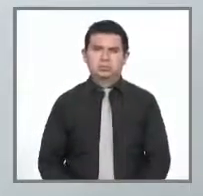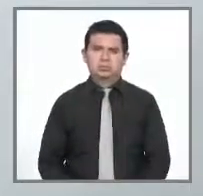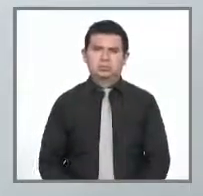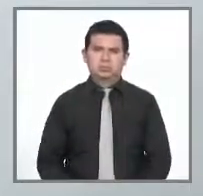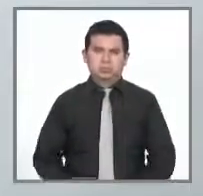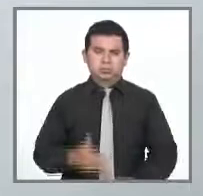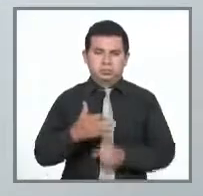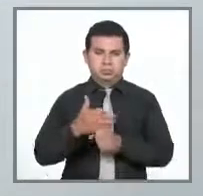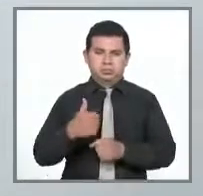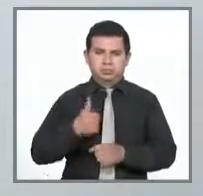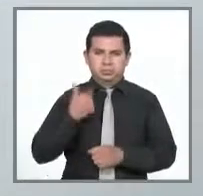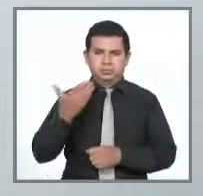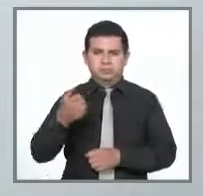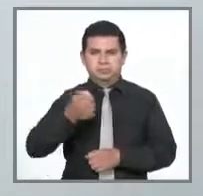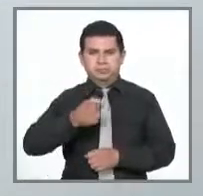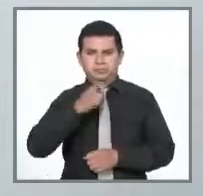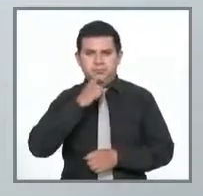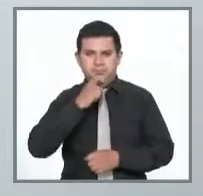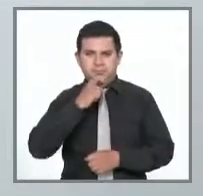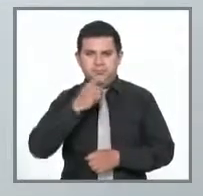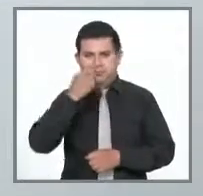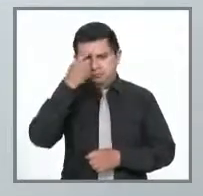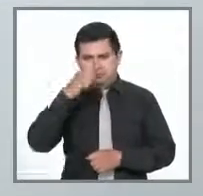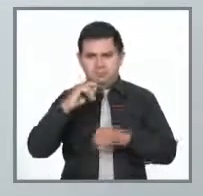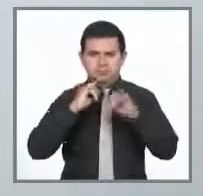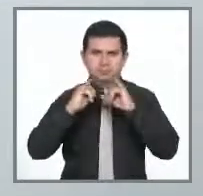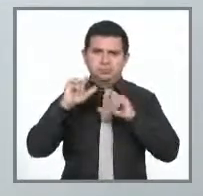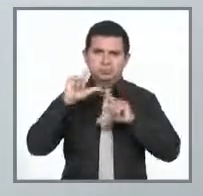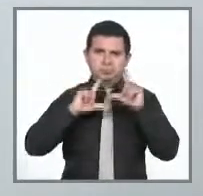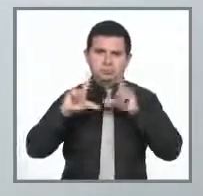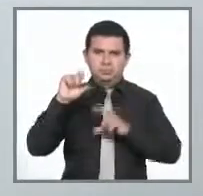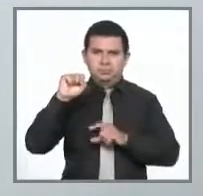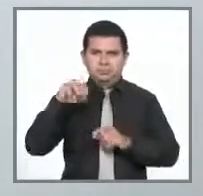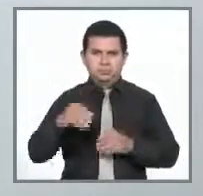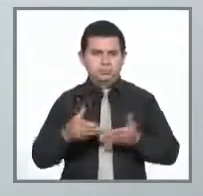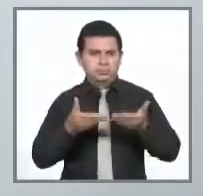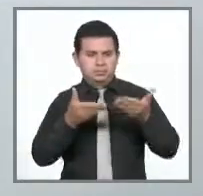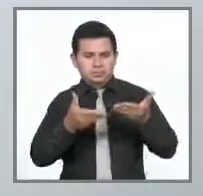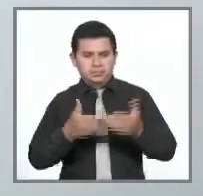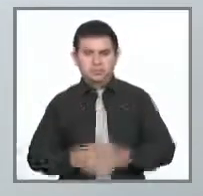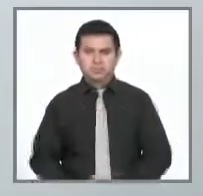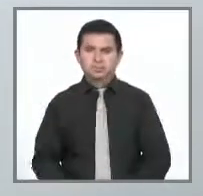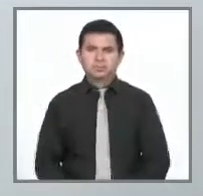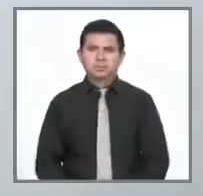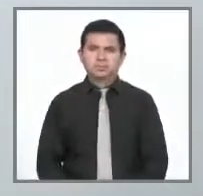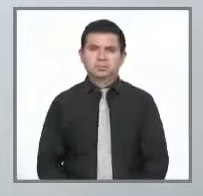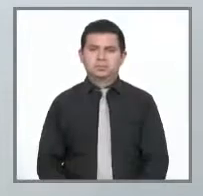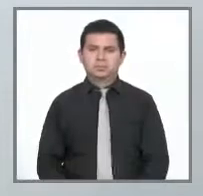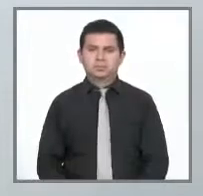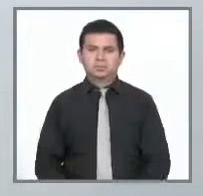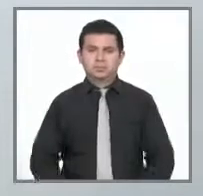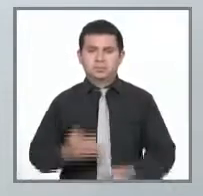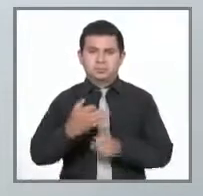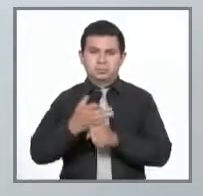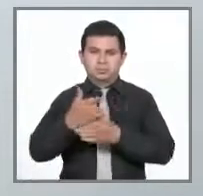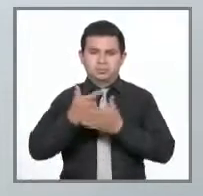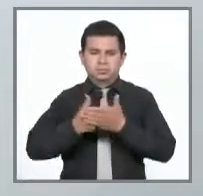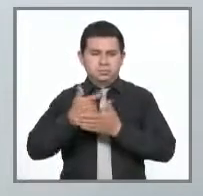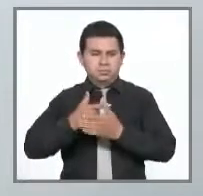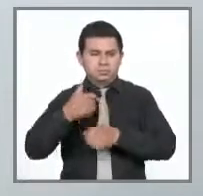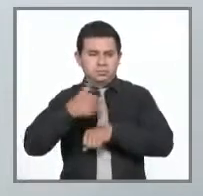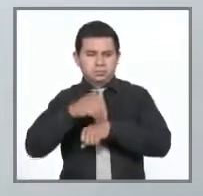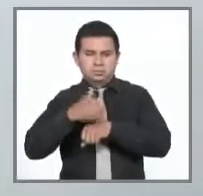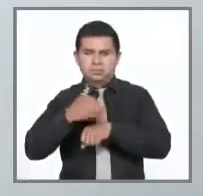aprovecho para saludar a mi compañero y el islám and cárcova en la interpretación de la lengua de señas mexicanas y para conocer la cifra de esta noche